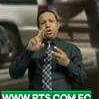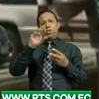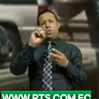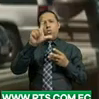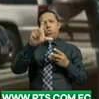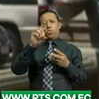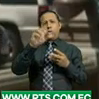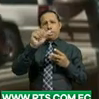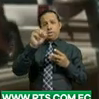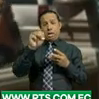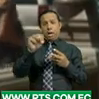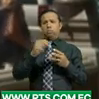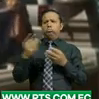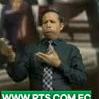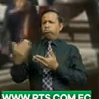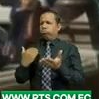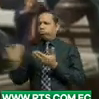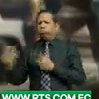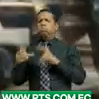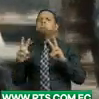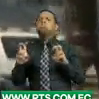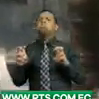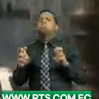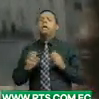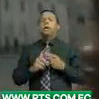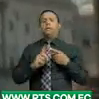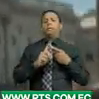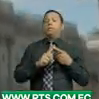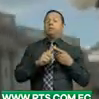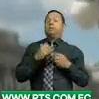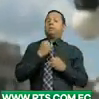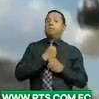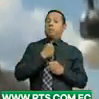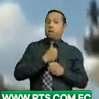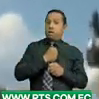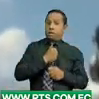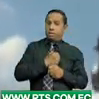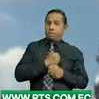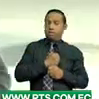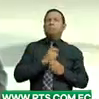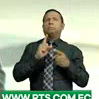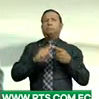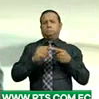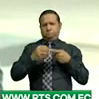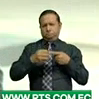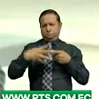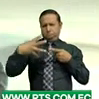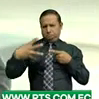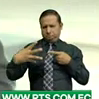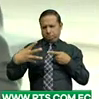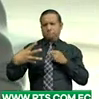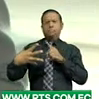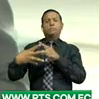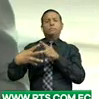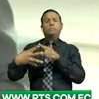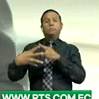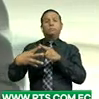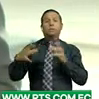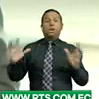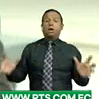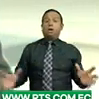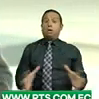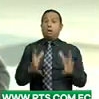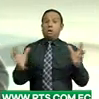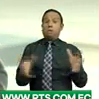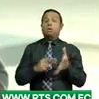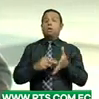principales temas a tratar es el empleo. En este se abordarán los siguientes ejes. Primero, incluirnos en la iniciativa de América Crece, que es